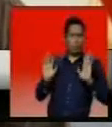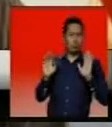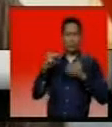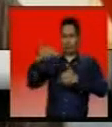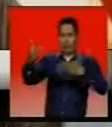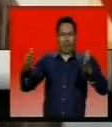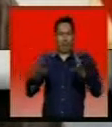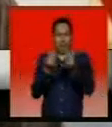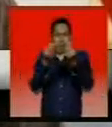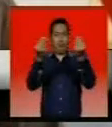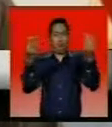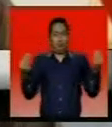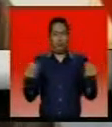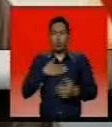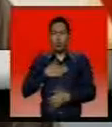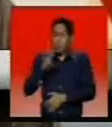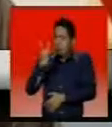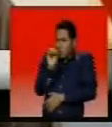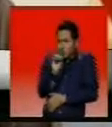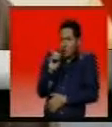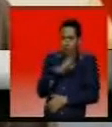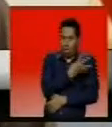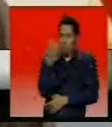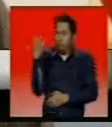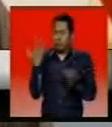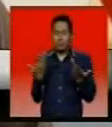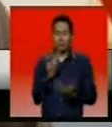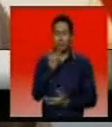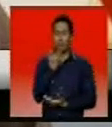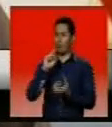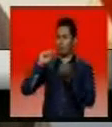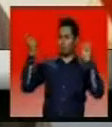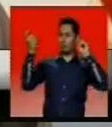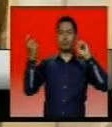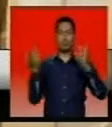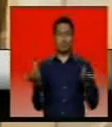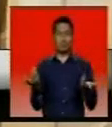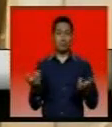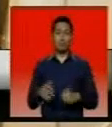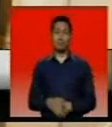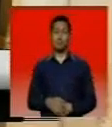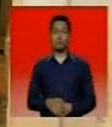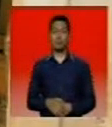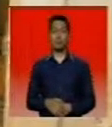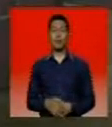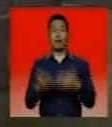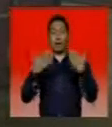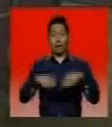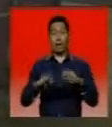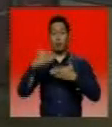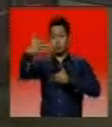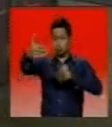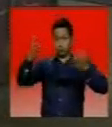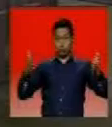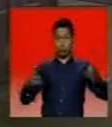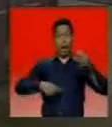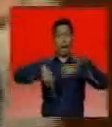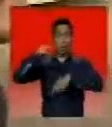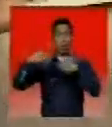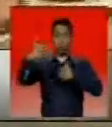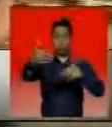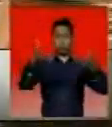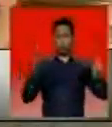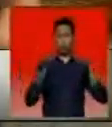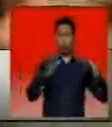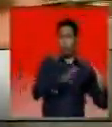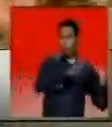volumen inmensamente superior al número de paquetes que ellos habían enviado. Además, algunos contenedores eran enviados en calidad